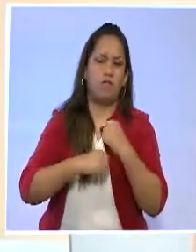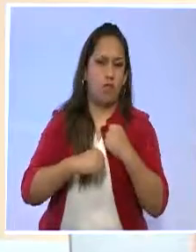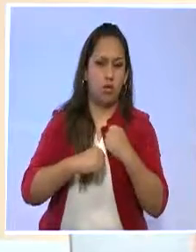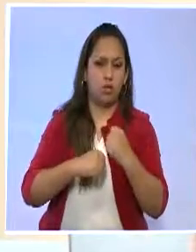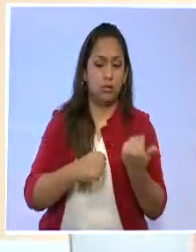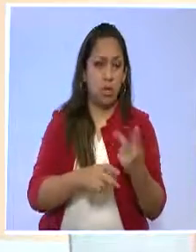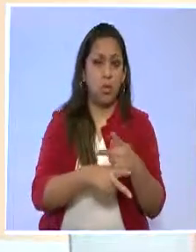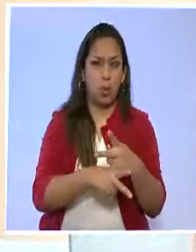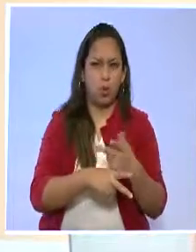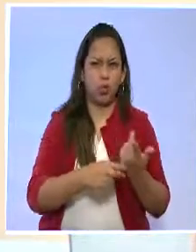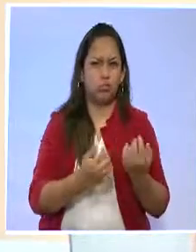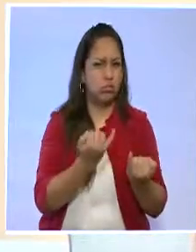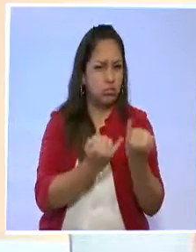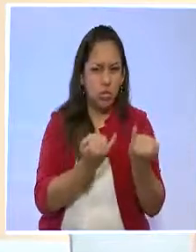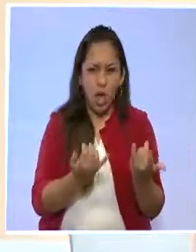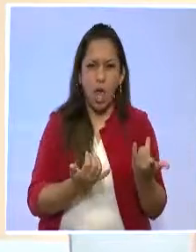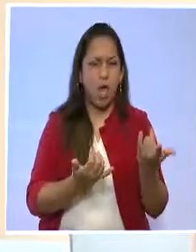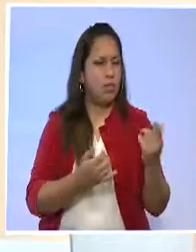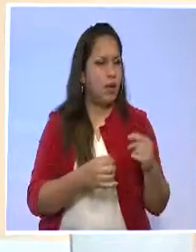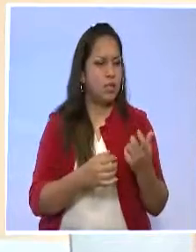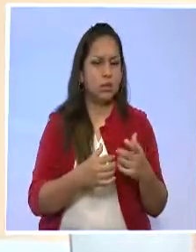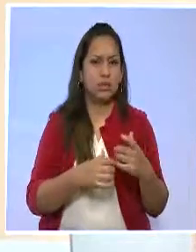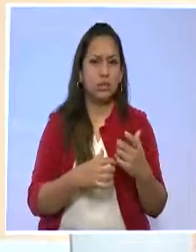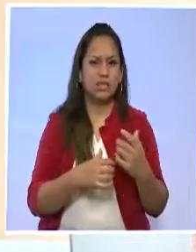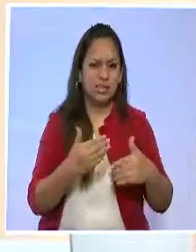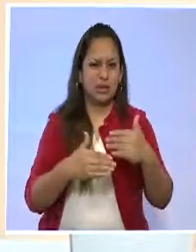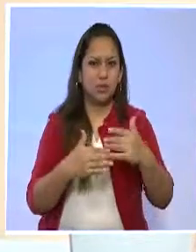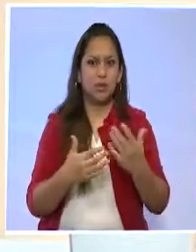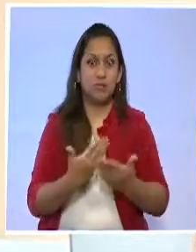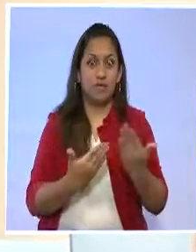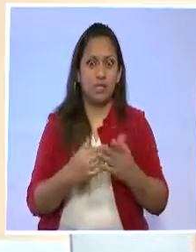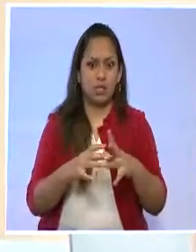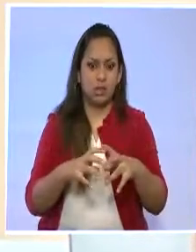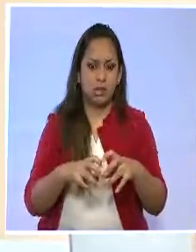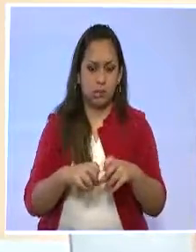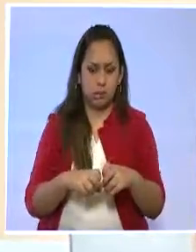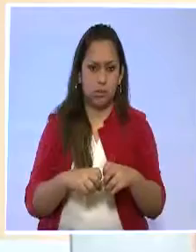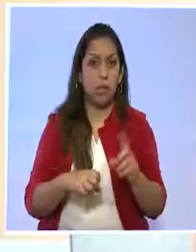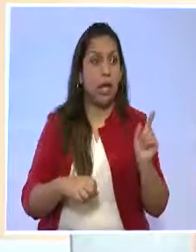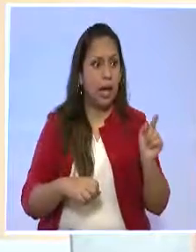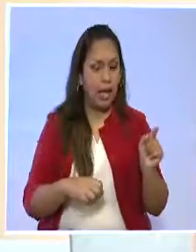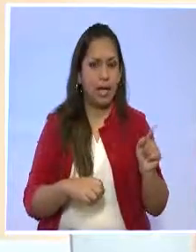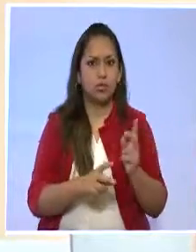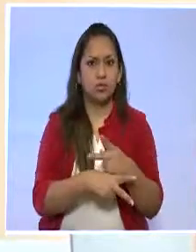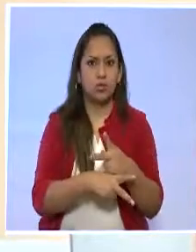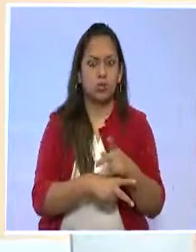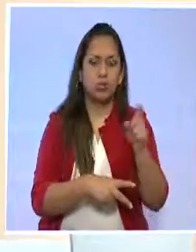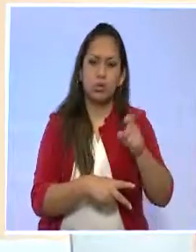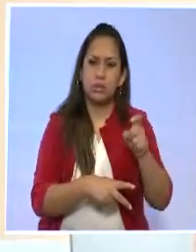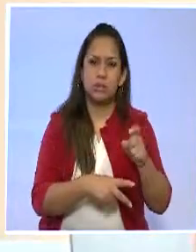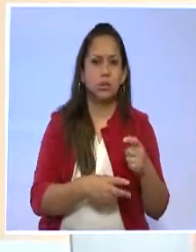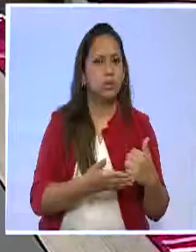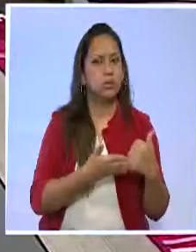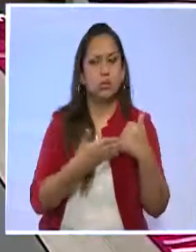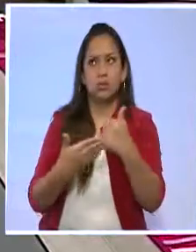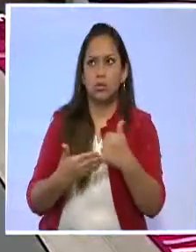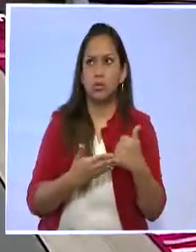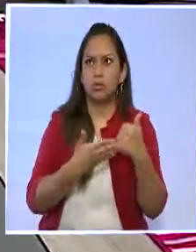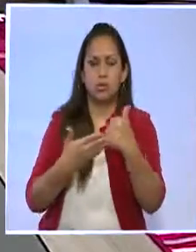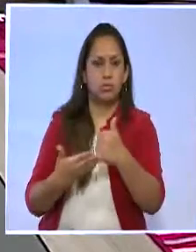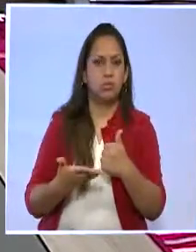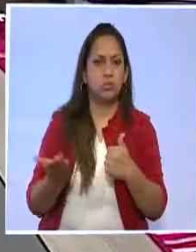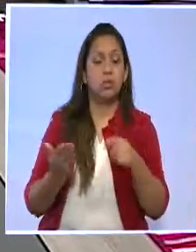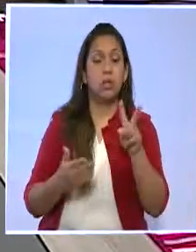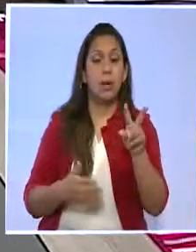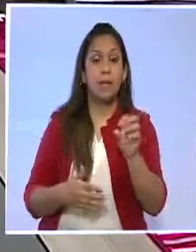y aprovechar de la apertura que nos dan mercados grandes para nosotros de ese 20 por ciento de flores significa el